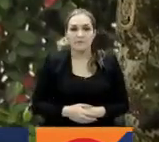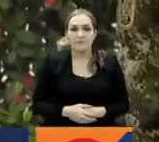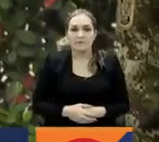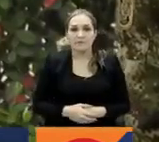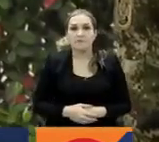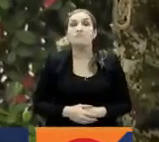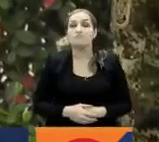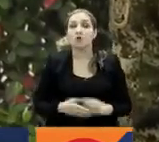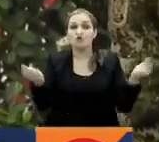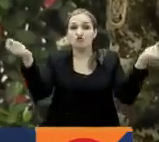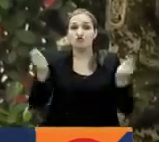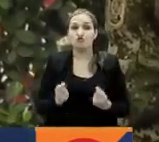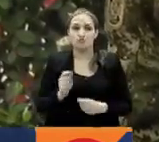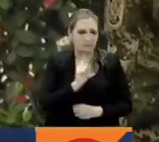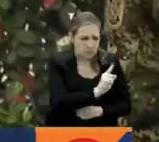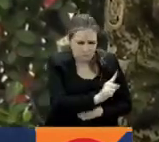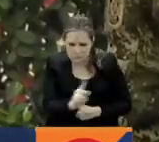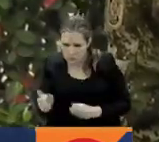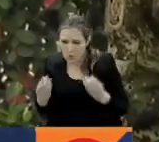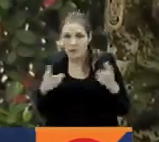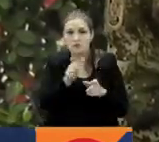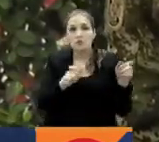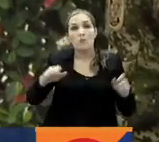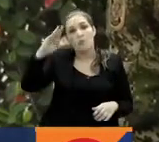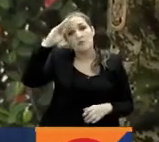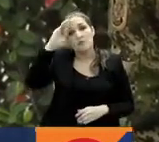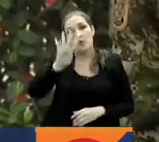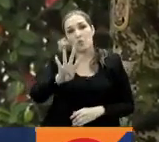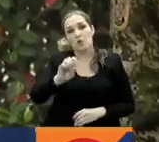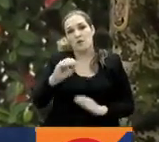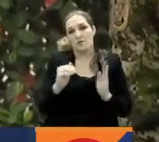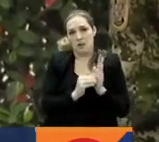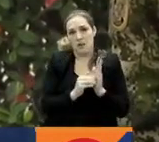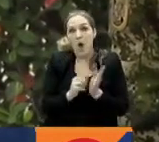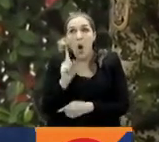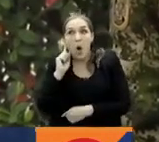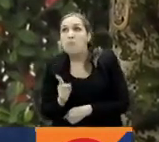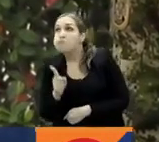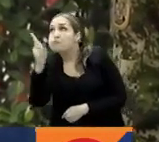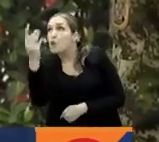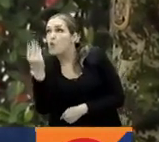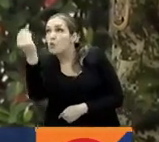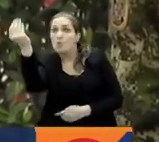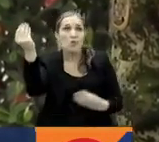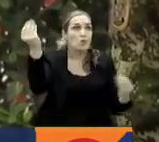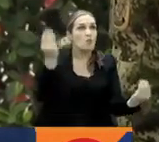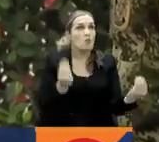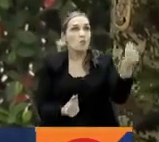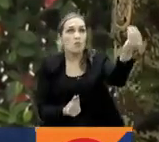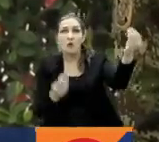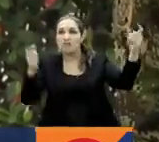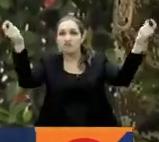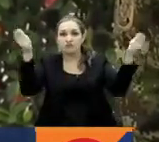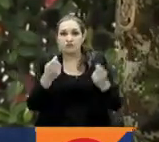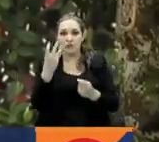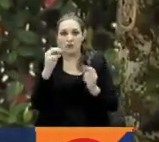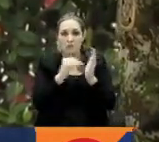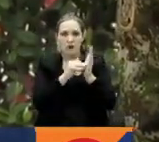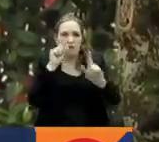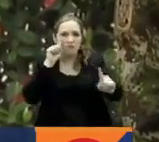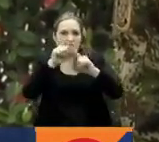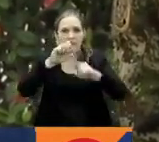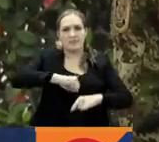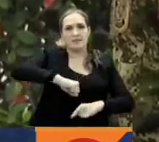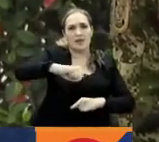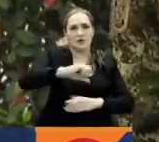40.000 policías que están a lo largo y ancho del país de manera directa garantizando ese derecho de